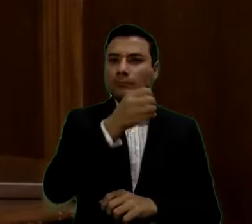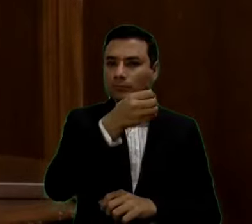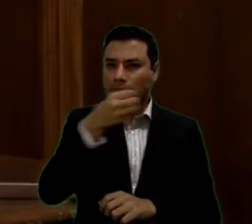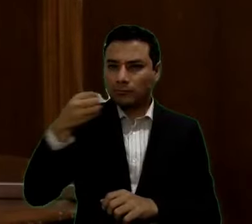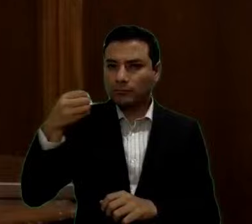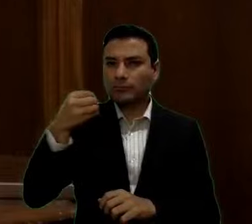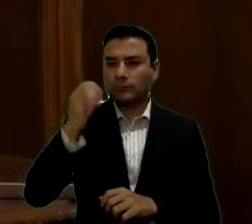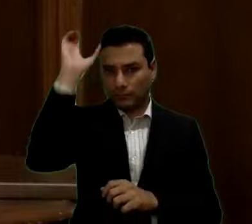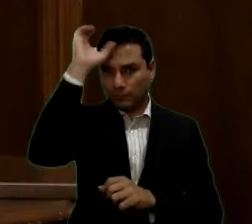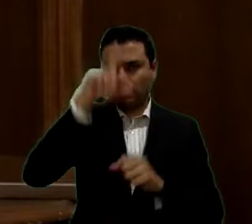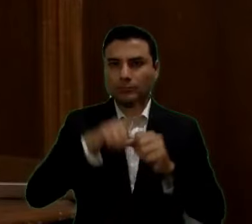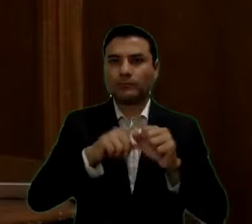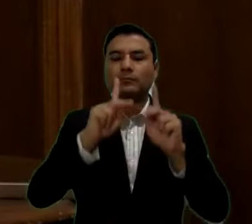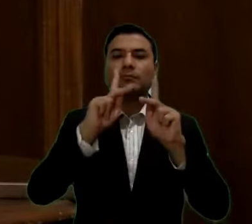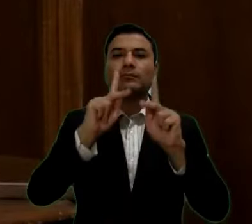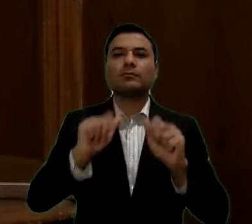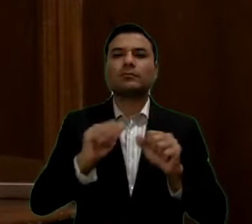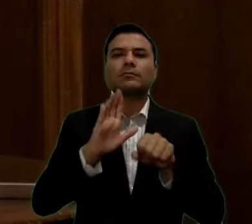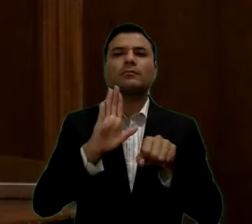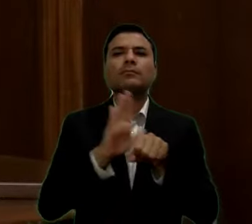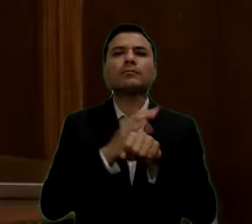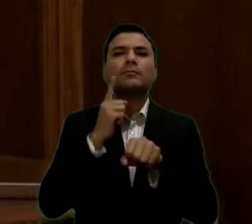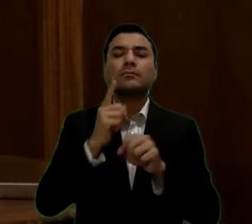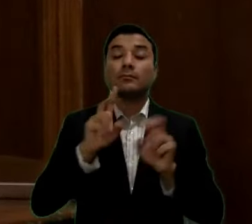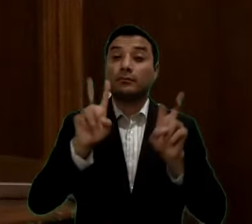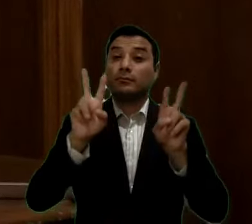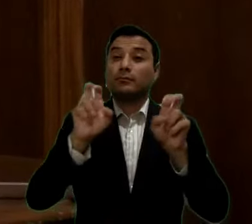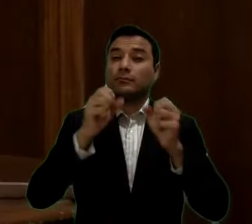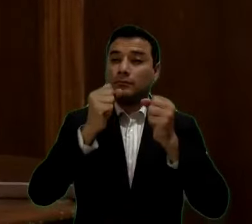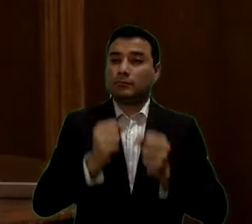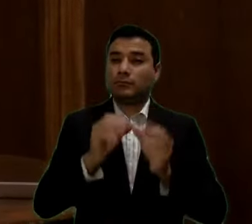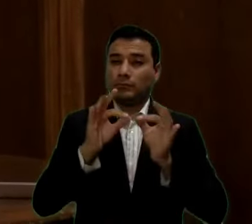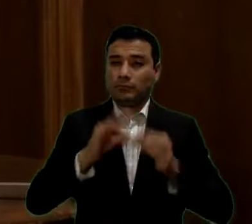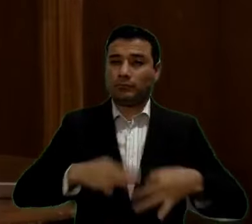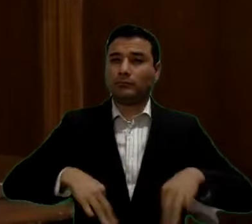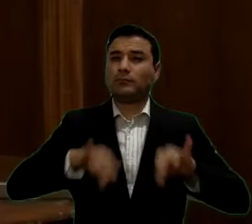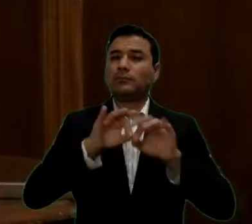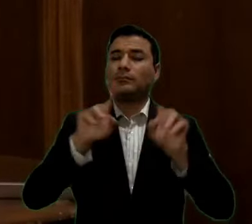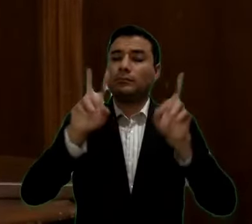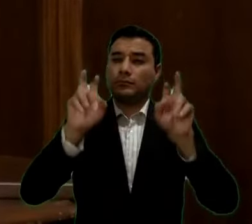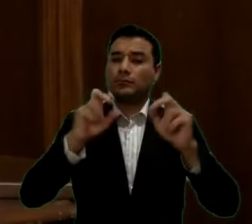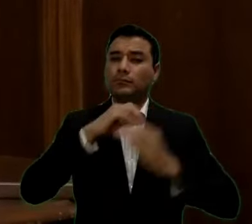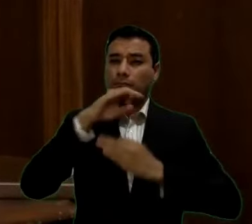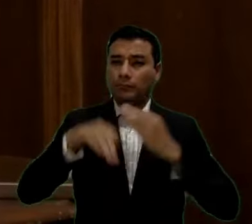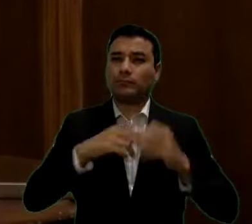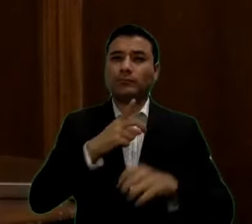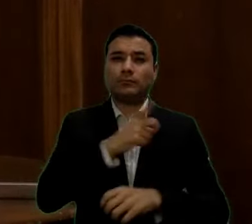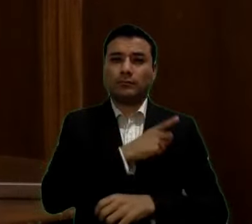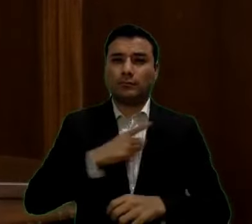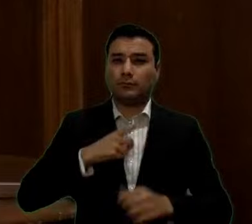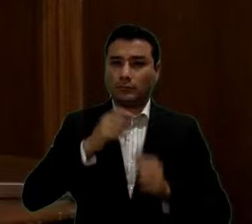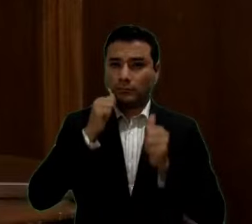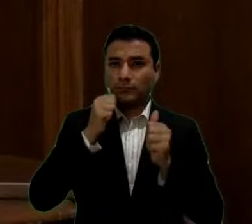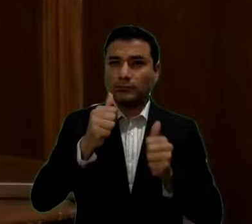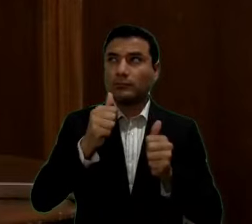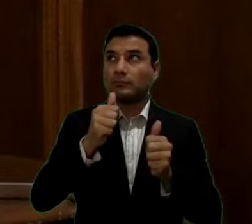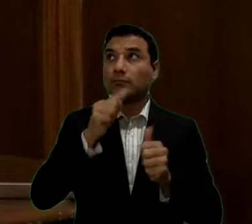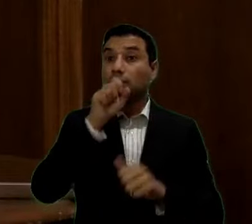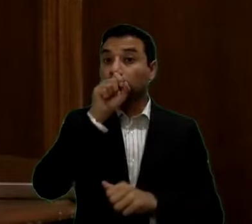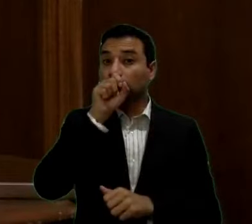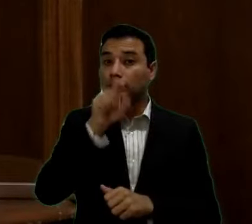proximidad, pues la seguridad es un tema que compete a todas y a todos y debe de ser vista de